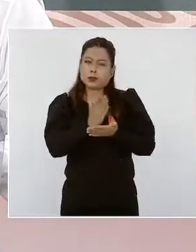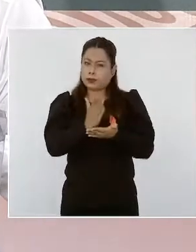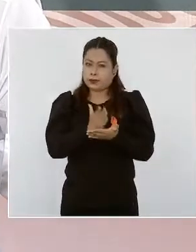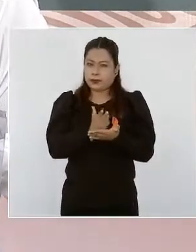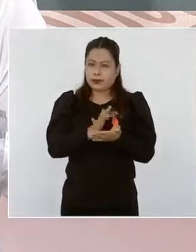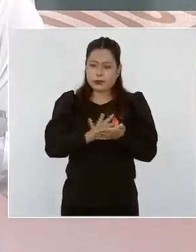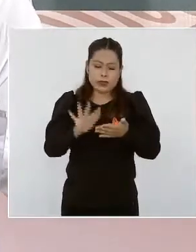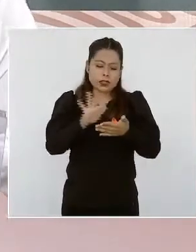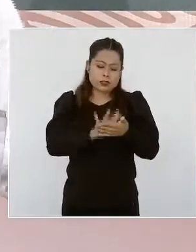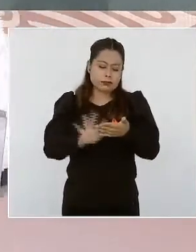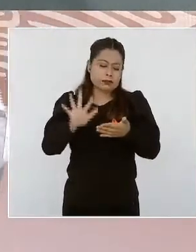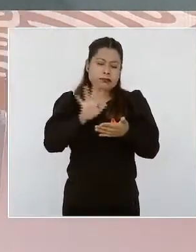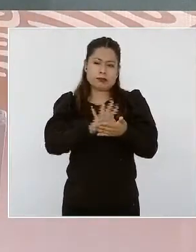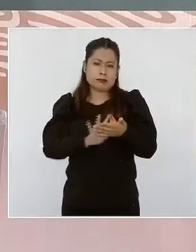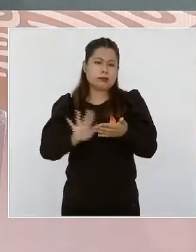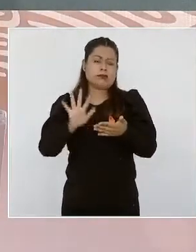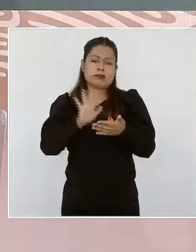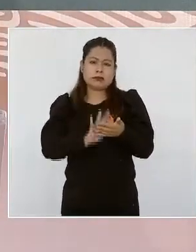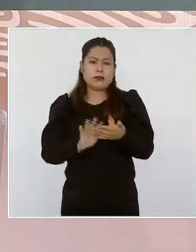nos da